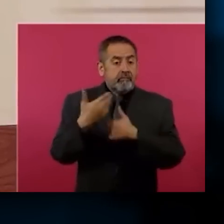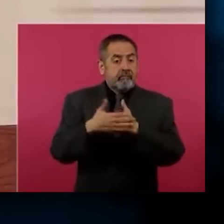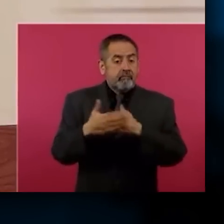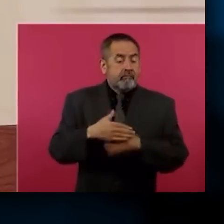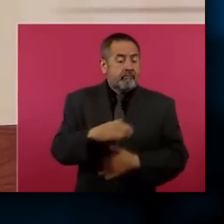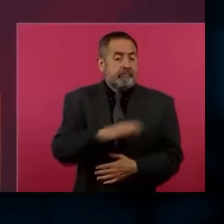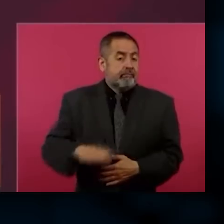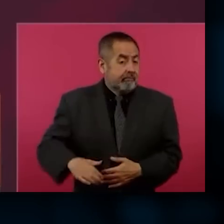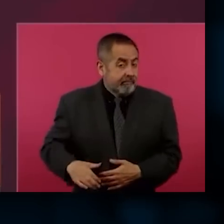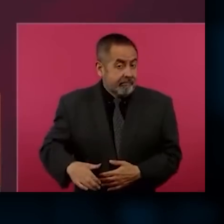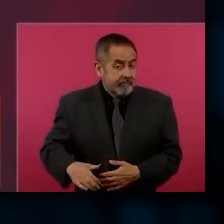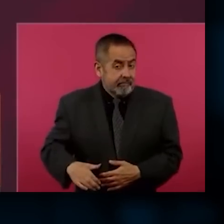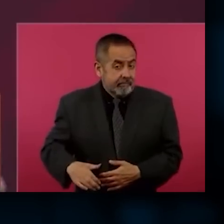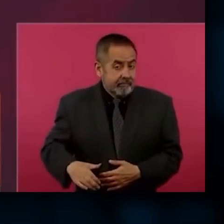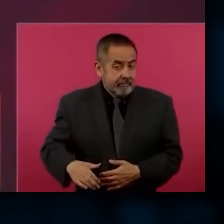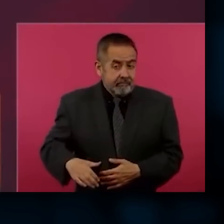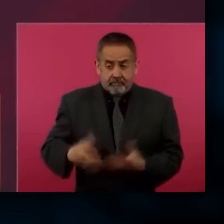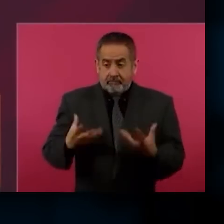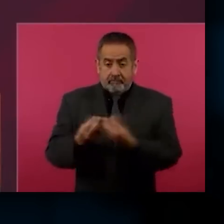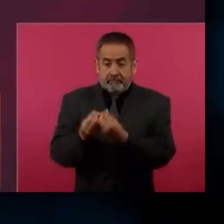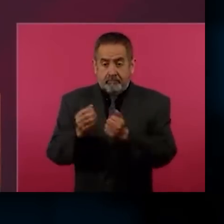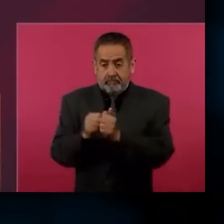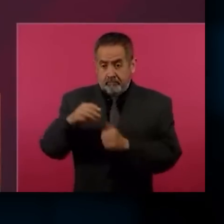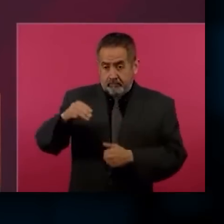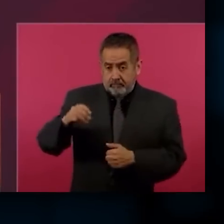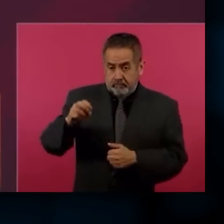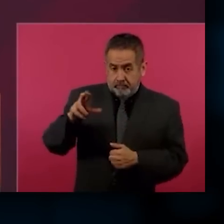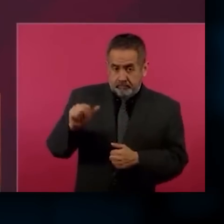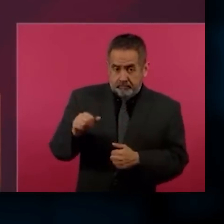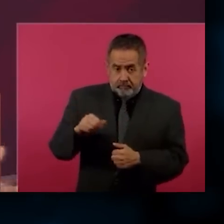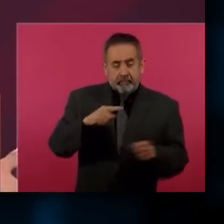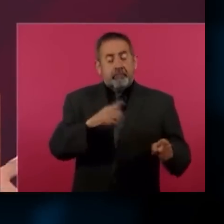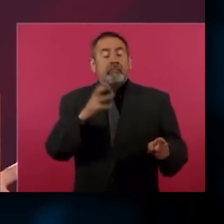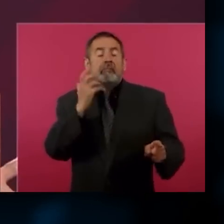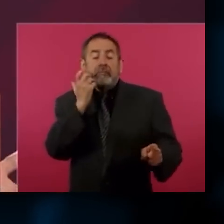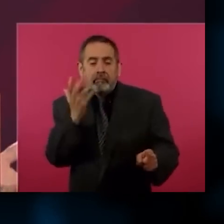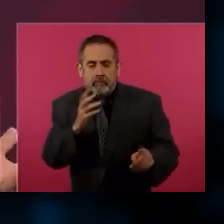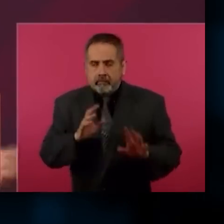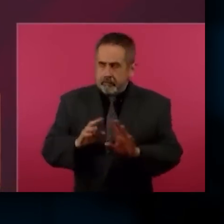candidato de Morena. Y quiere ser candidato.